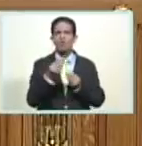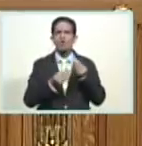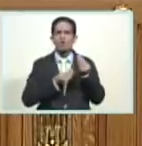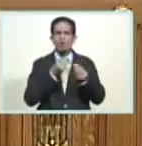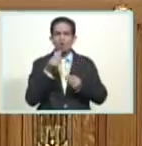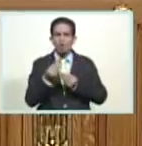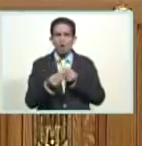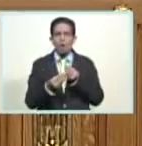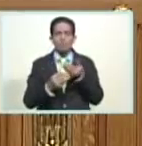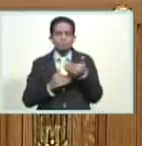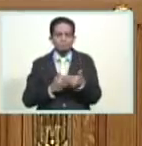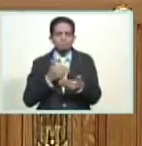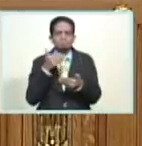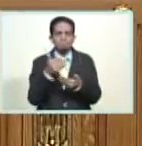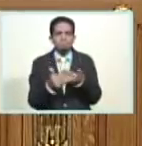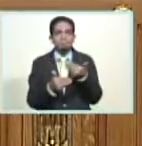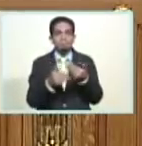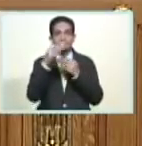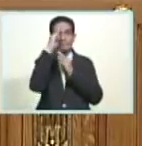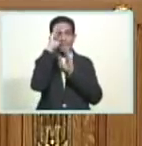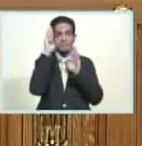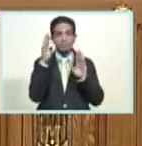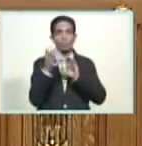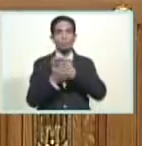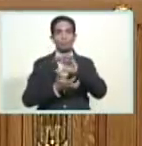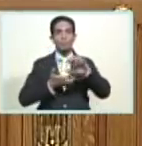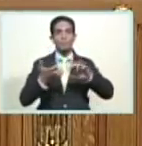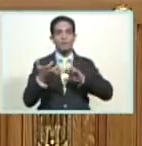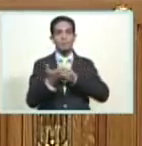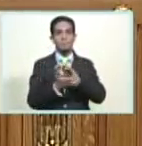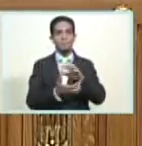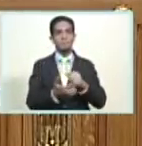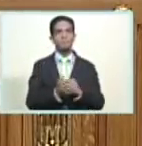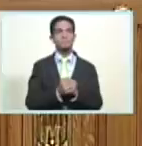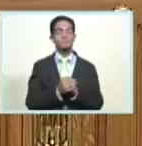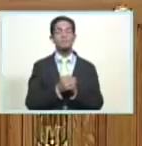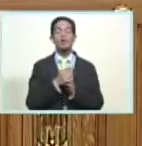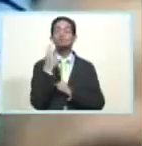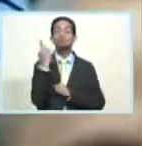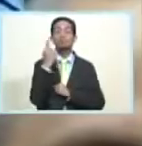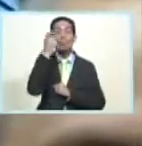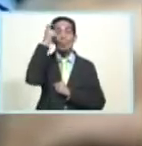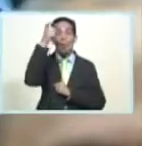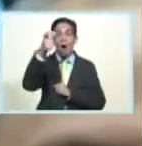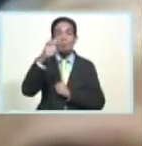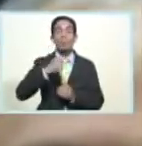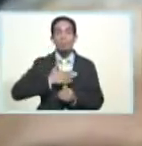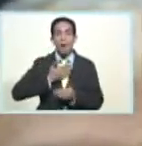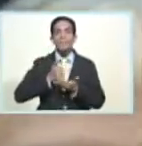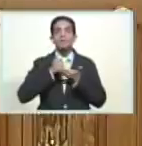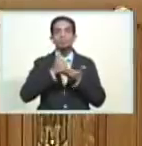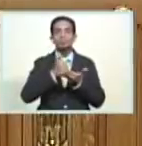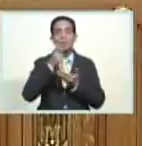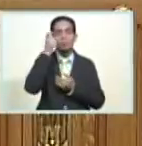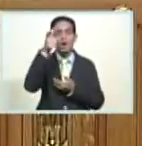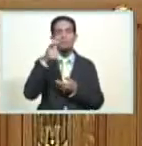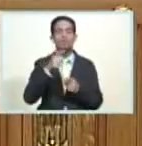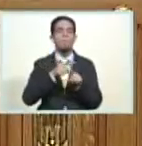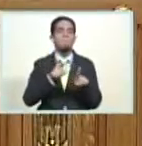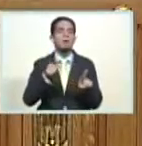su organización, cómo vamos atendiendo los problemas. Solo el pueblo salva al pueblo, pero si no buscamos al